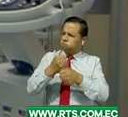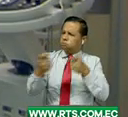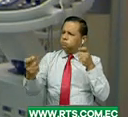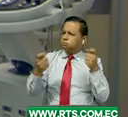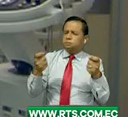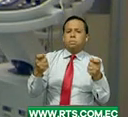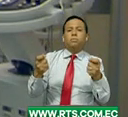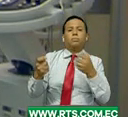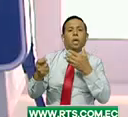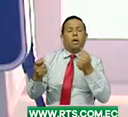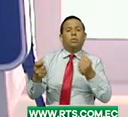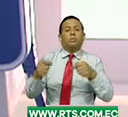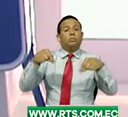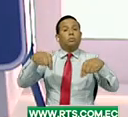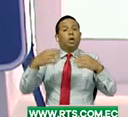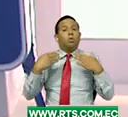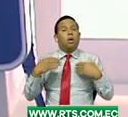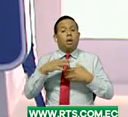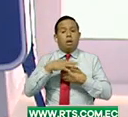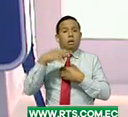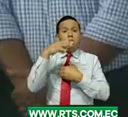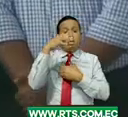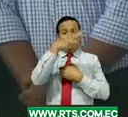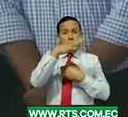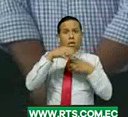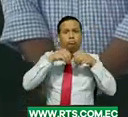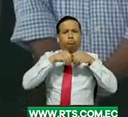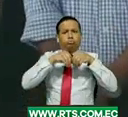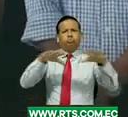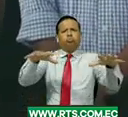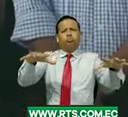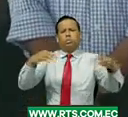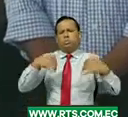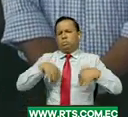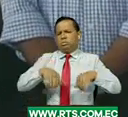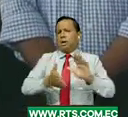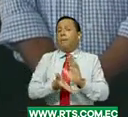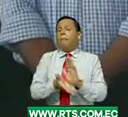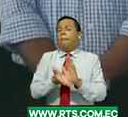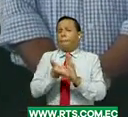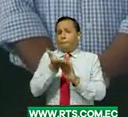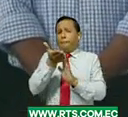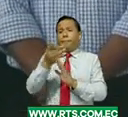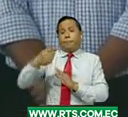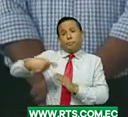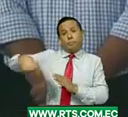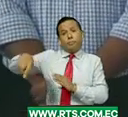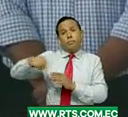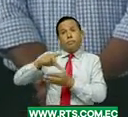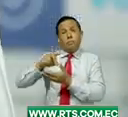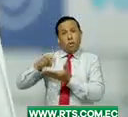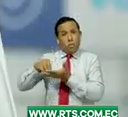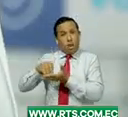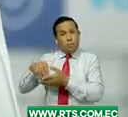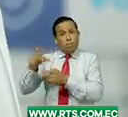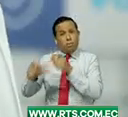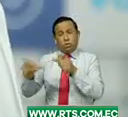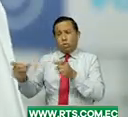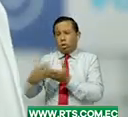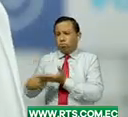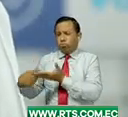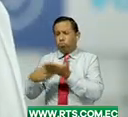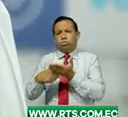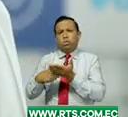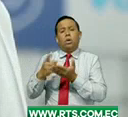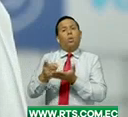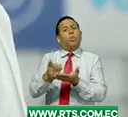Los casos de COVID-19 en Guayaquil han incrementado. Así lo dieron a conocer los miembros de la Mesa Epidemiológica del Cantón. La semana